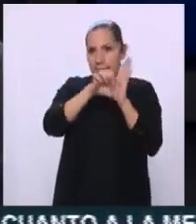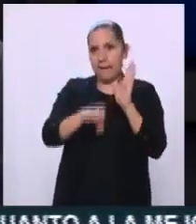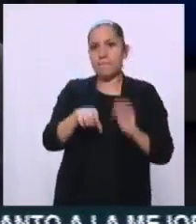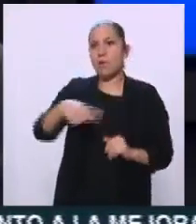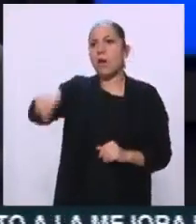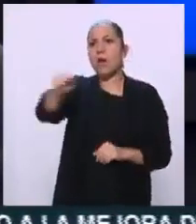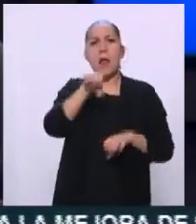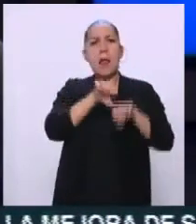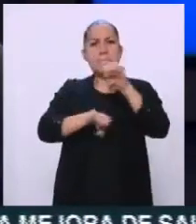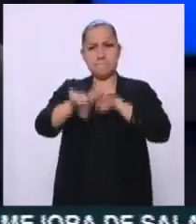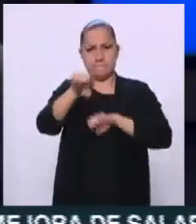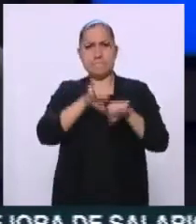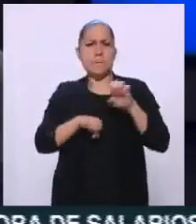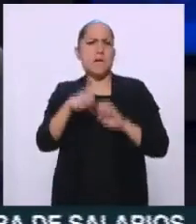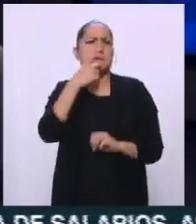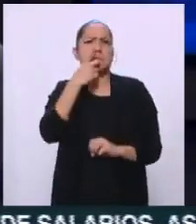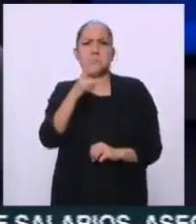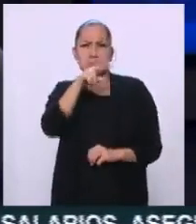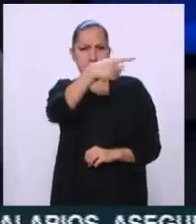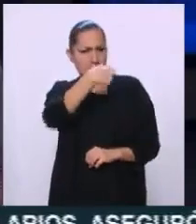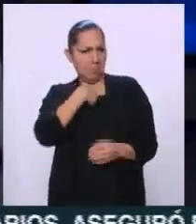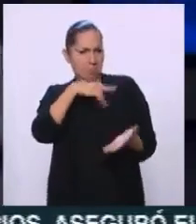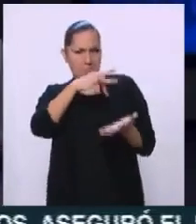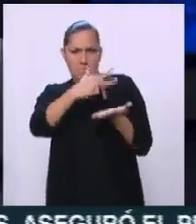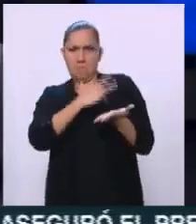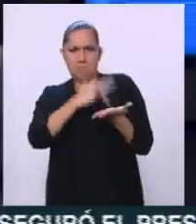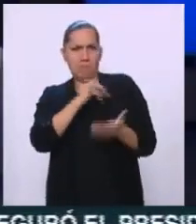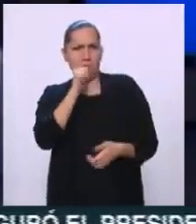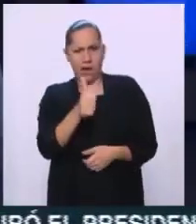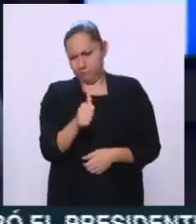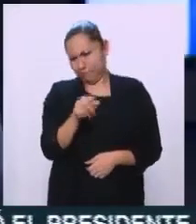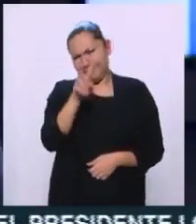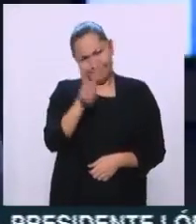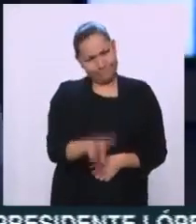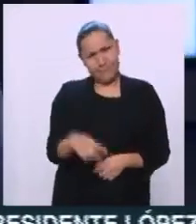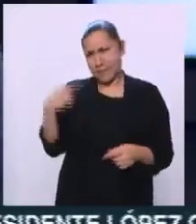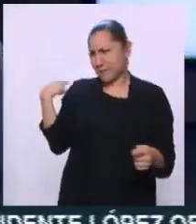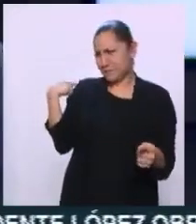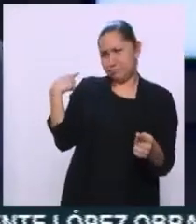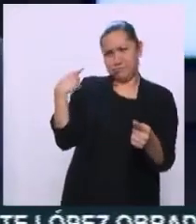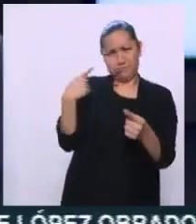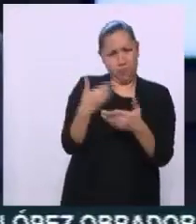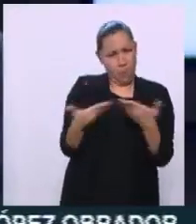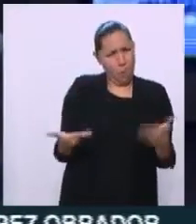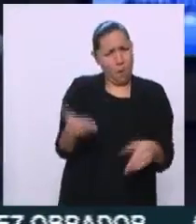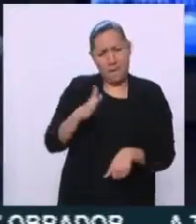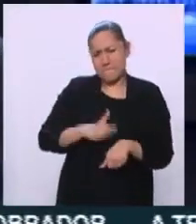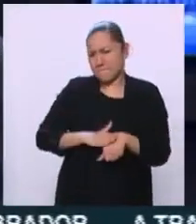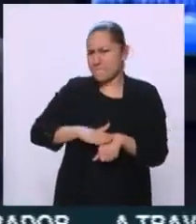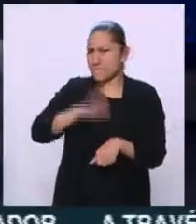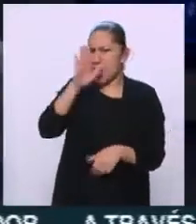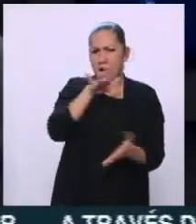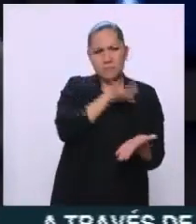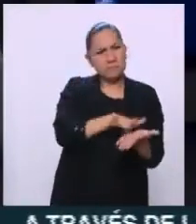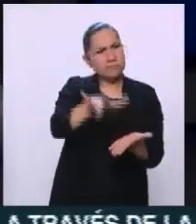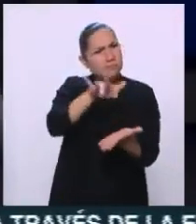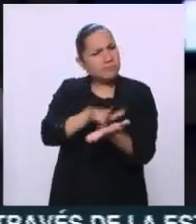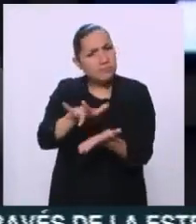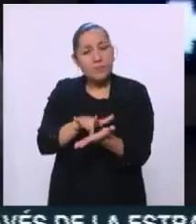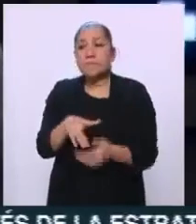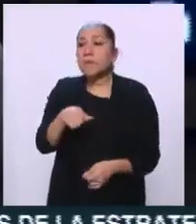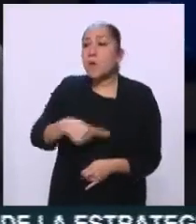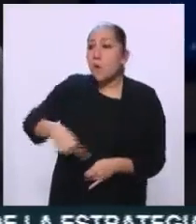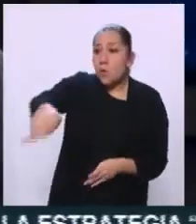garantizando una situación de paz social en los territorios. La gente está, el beneficio de